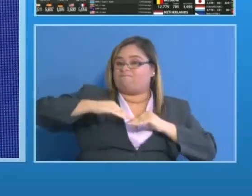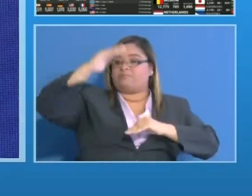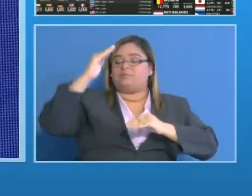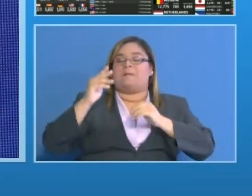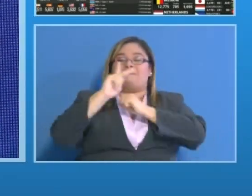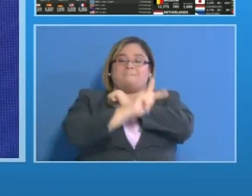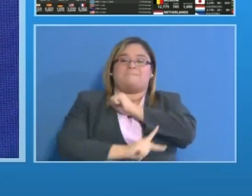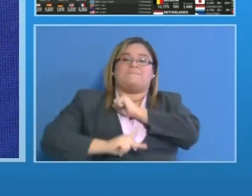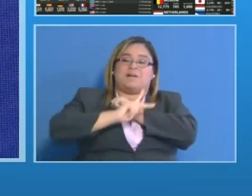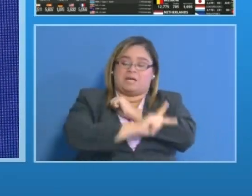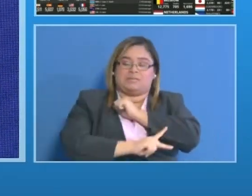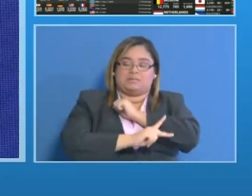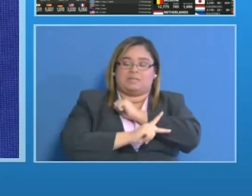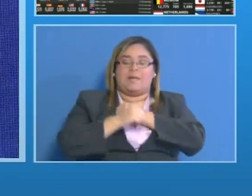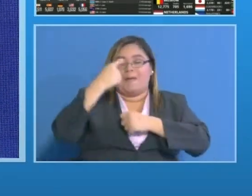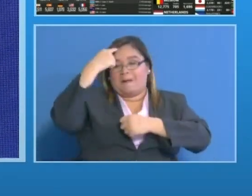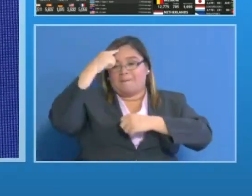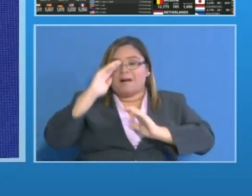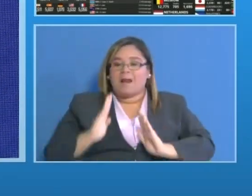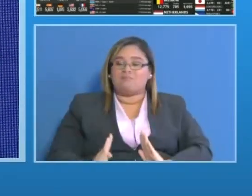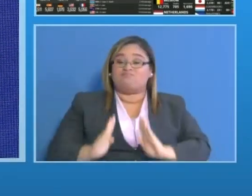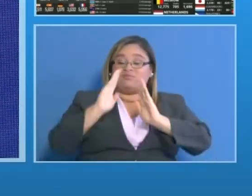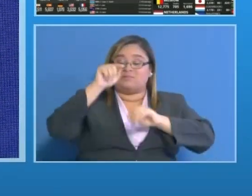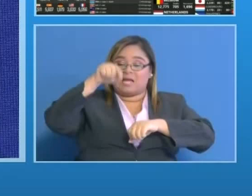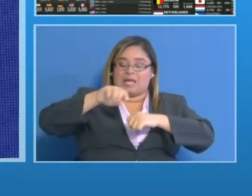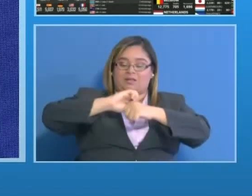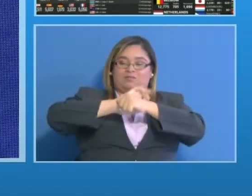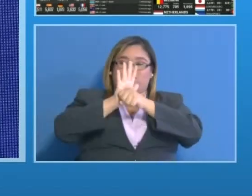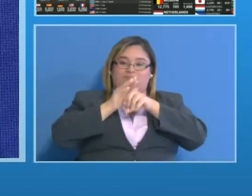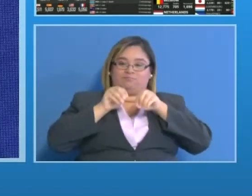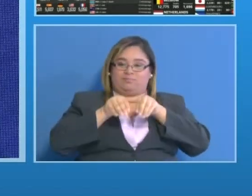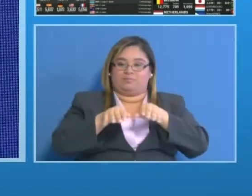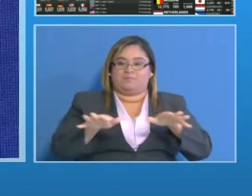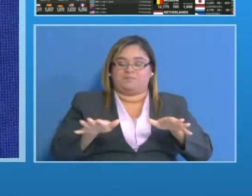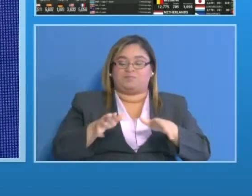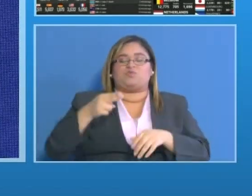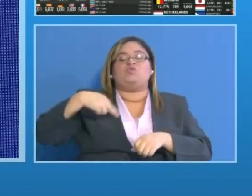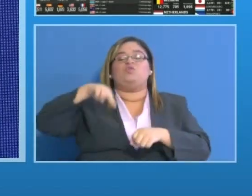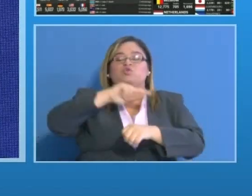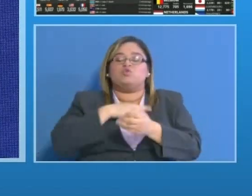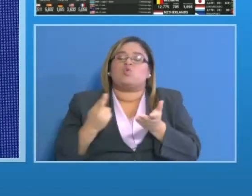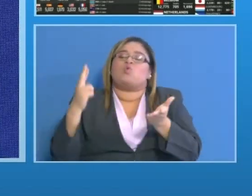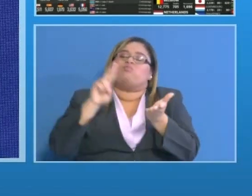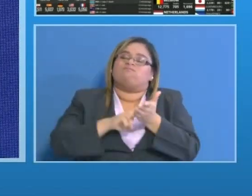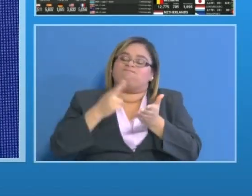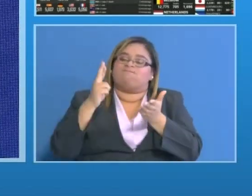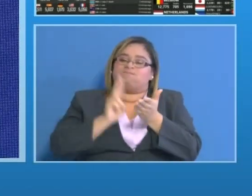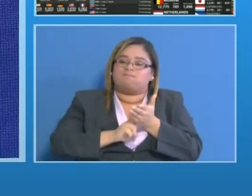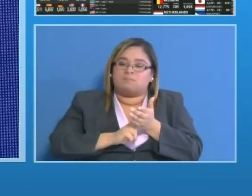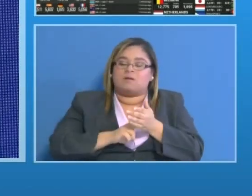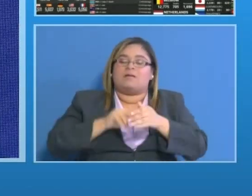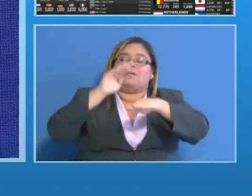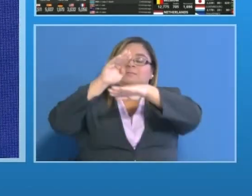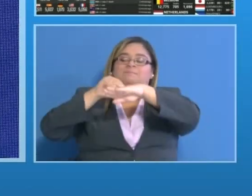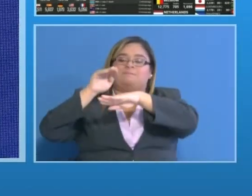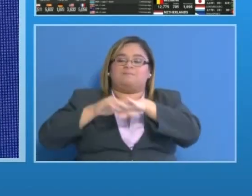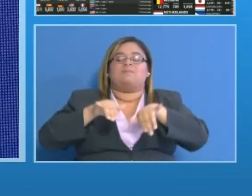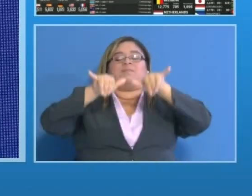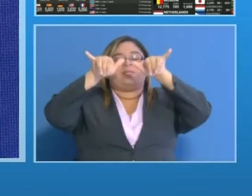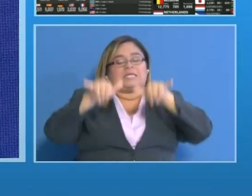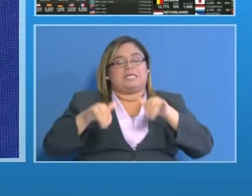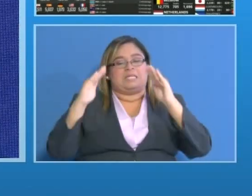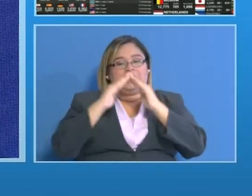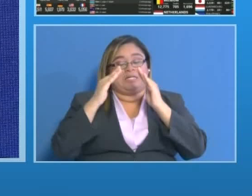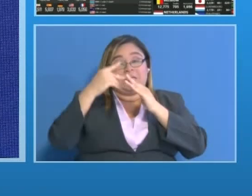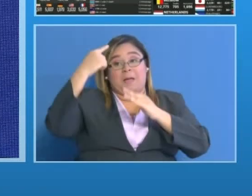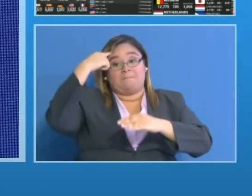países para enfrentar esta pandemia. Reiteramos el llamado: hay que quedarse en casa para evitar que el